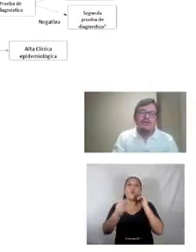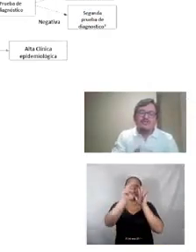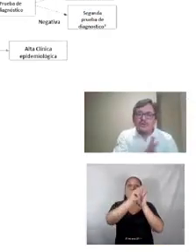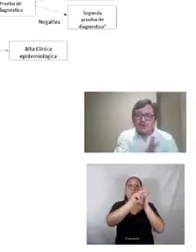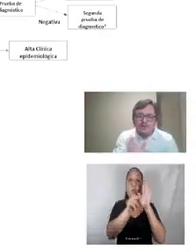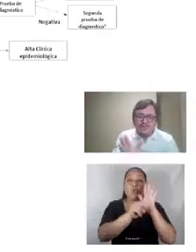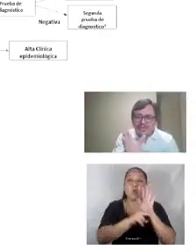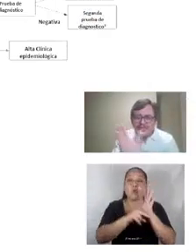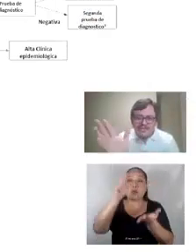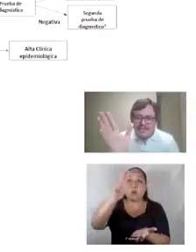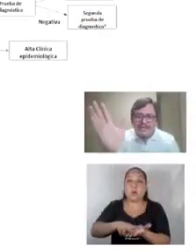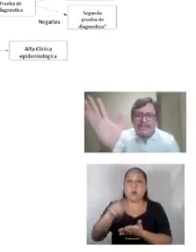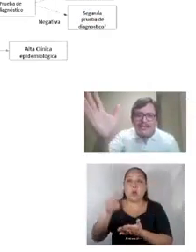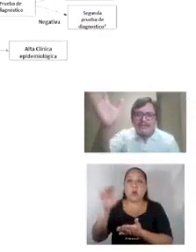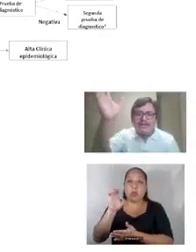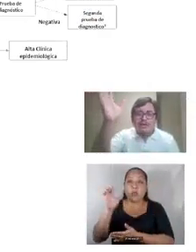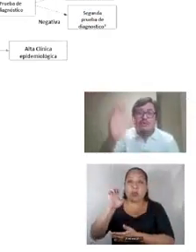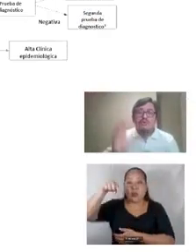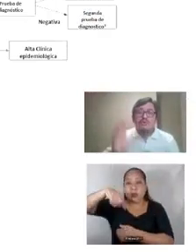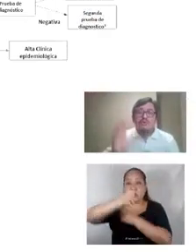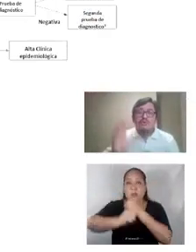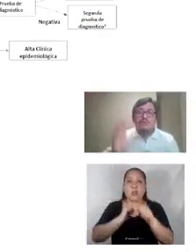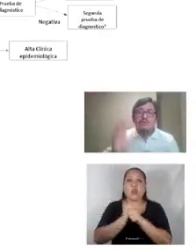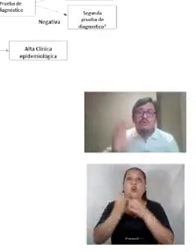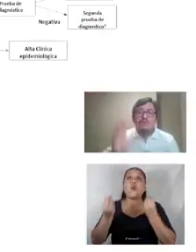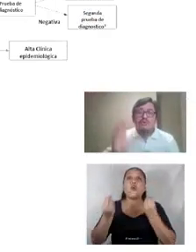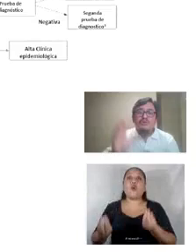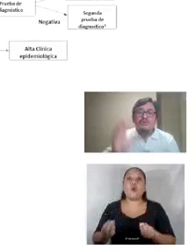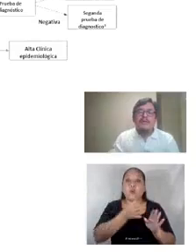año sobre cómo es que hay que seguir la ruta